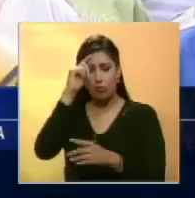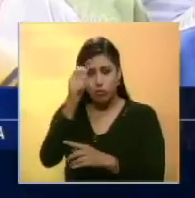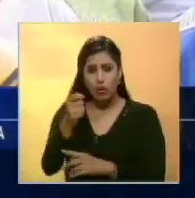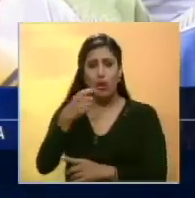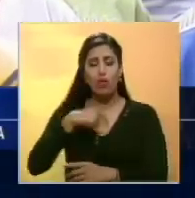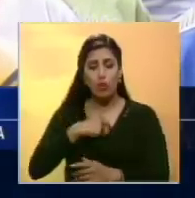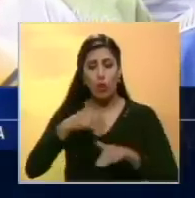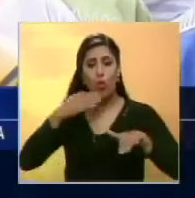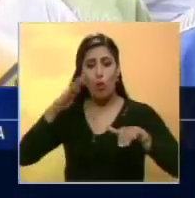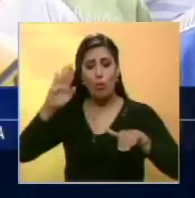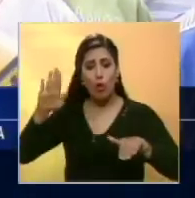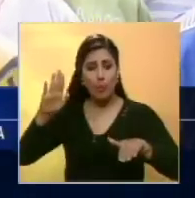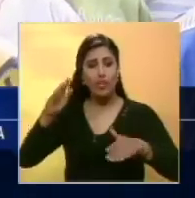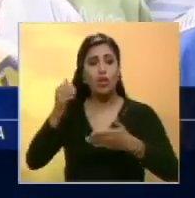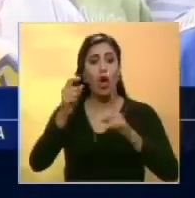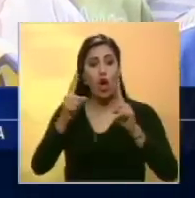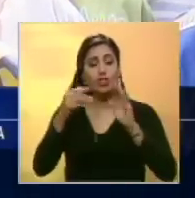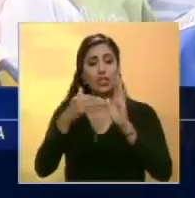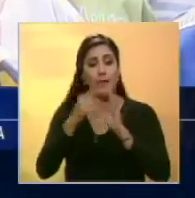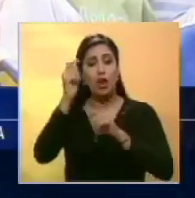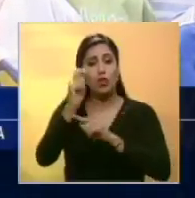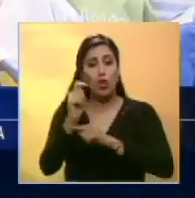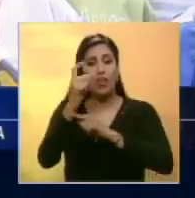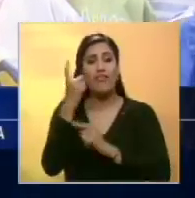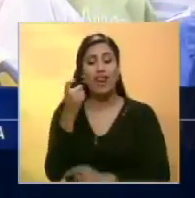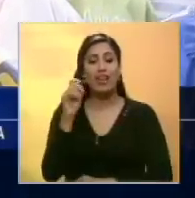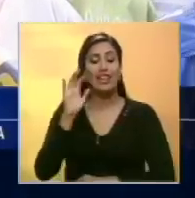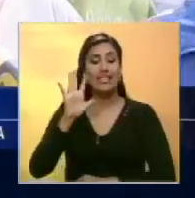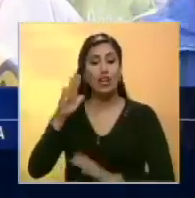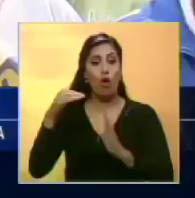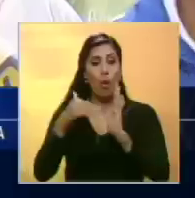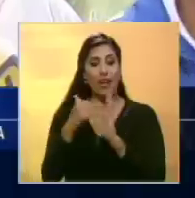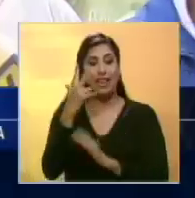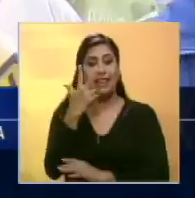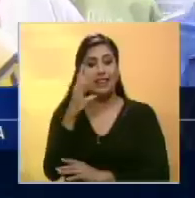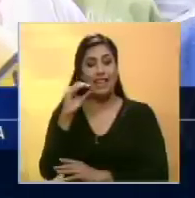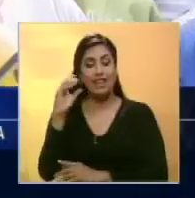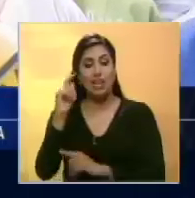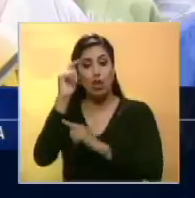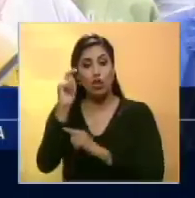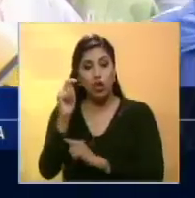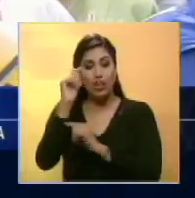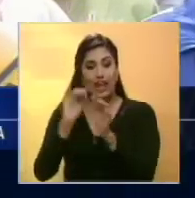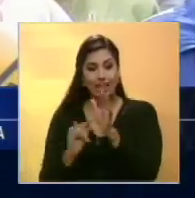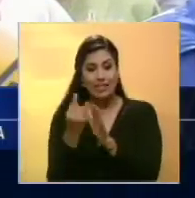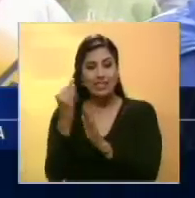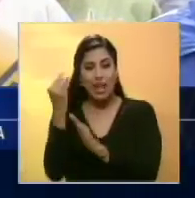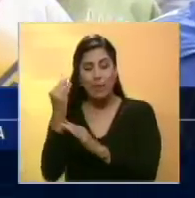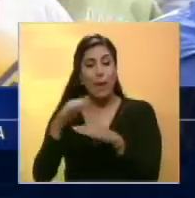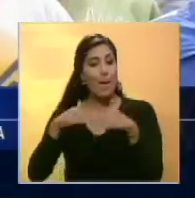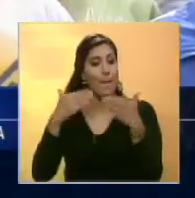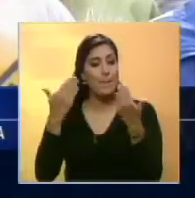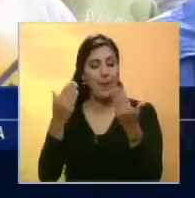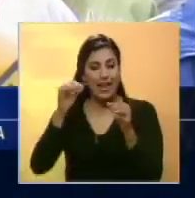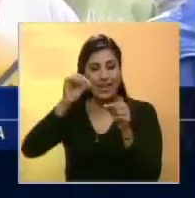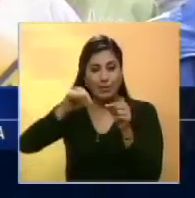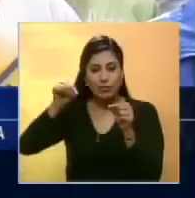el compromiso que hizo con los gremios productores. Nos faltan 5.300 toneladas de semillas para